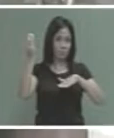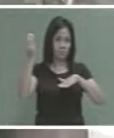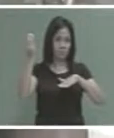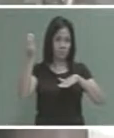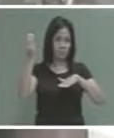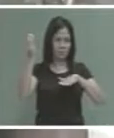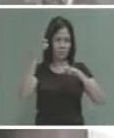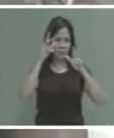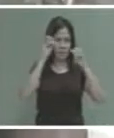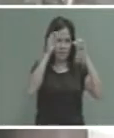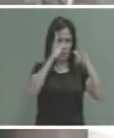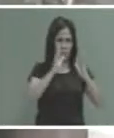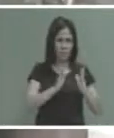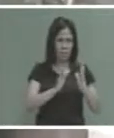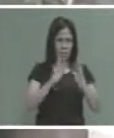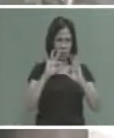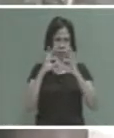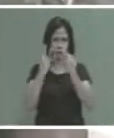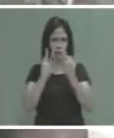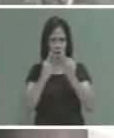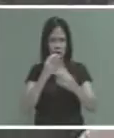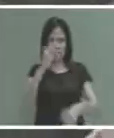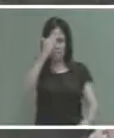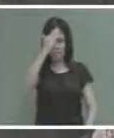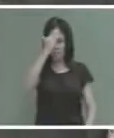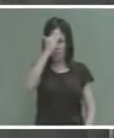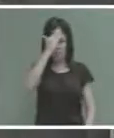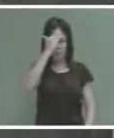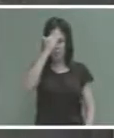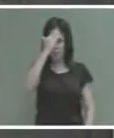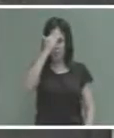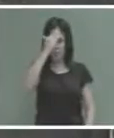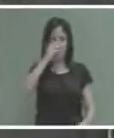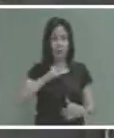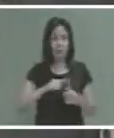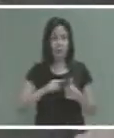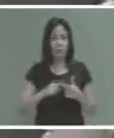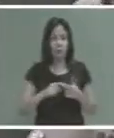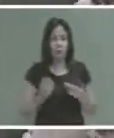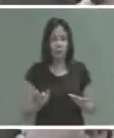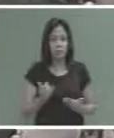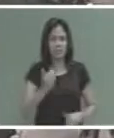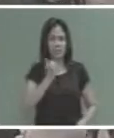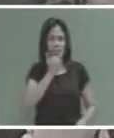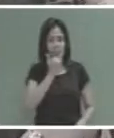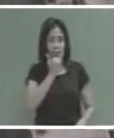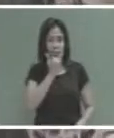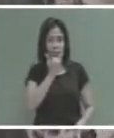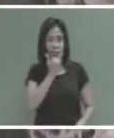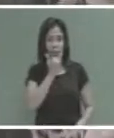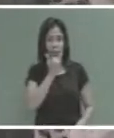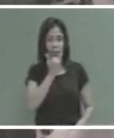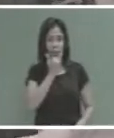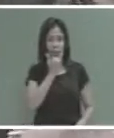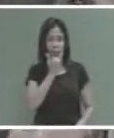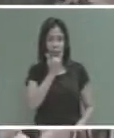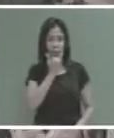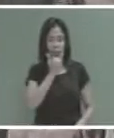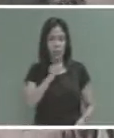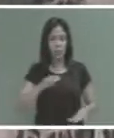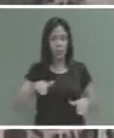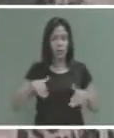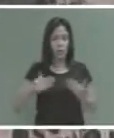sus maestros y quizás a sus familiares, ¿qué está pasando? ¿Qué fue la clave para poder un